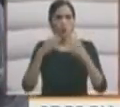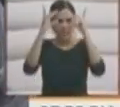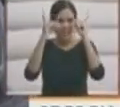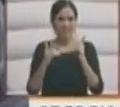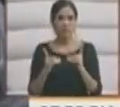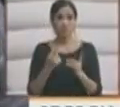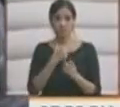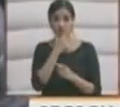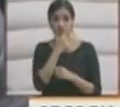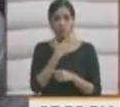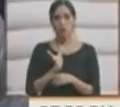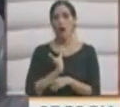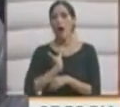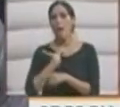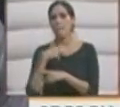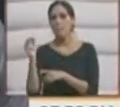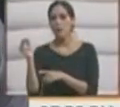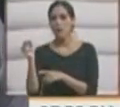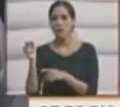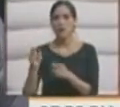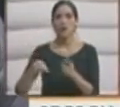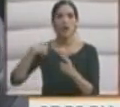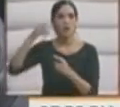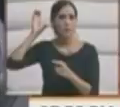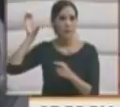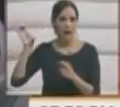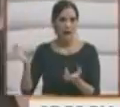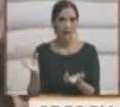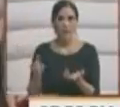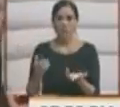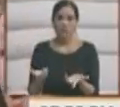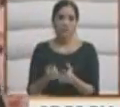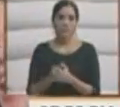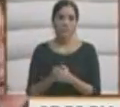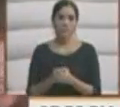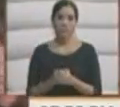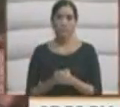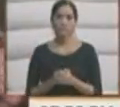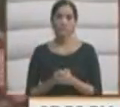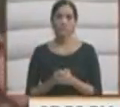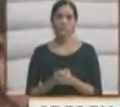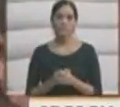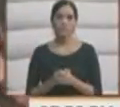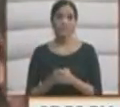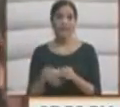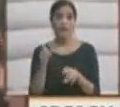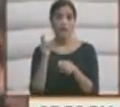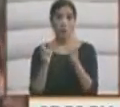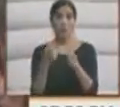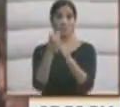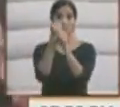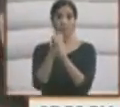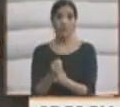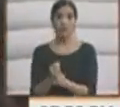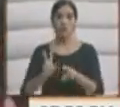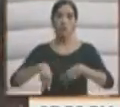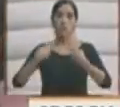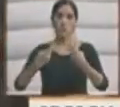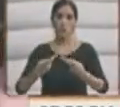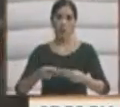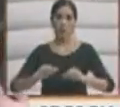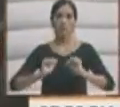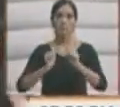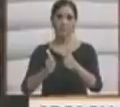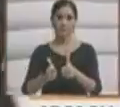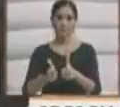hasta apresurada, hasta de emergencia, de irte de tu país. Los espera un nuevo comienzo. La